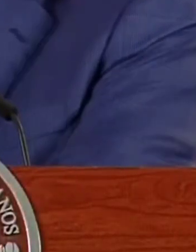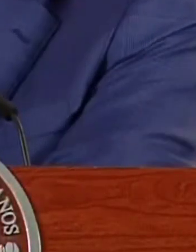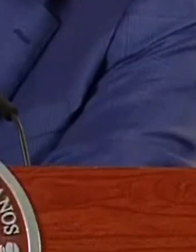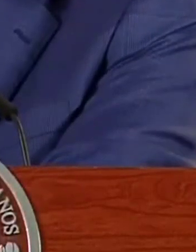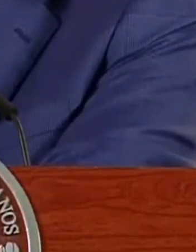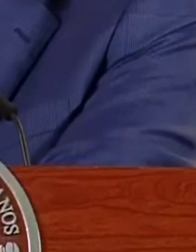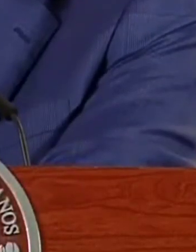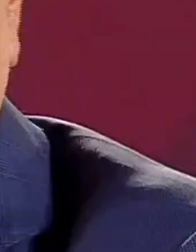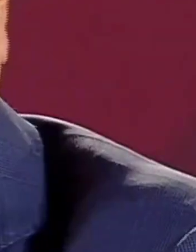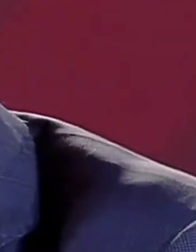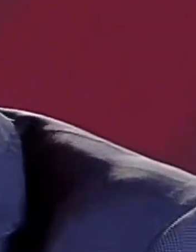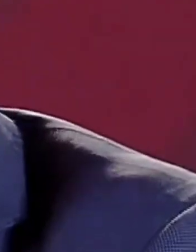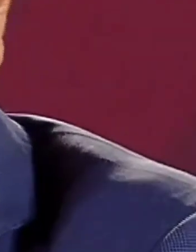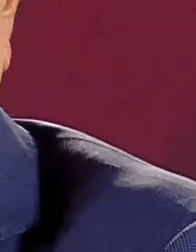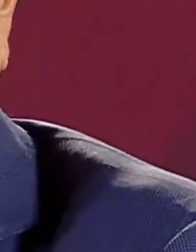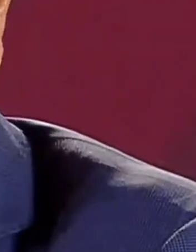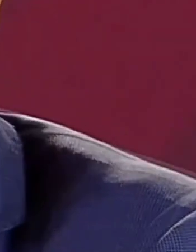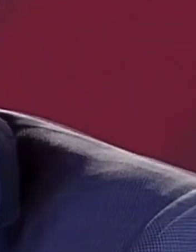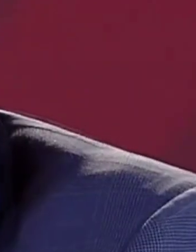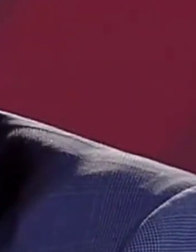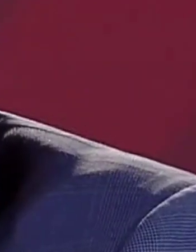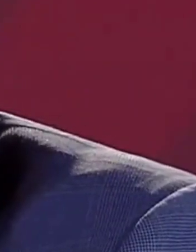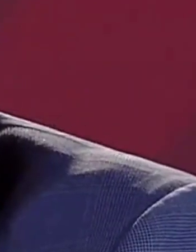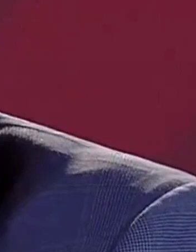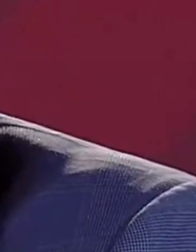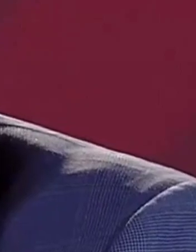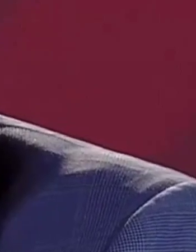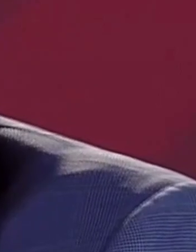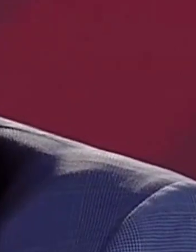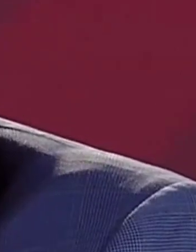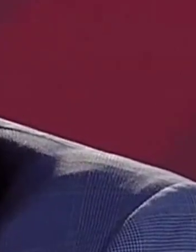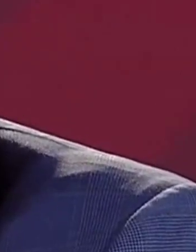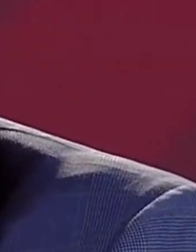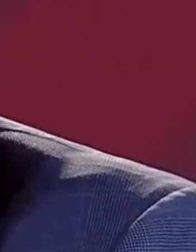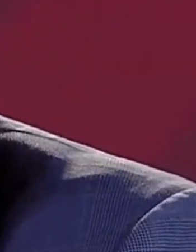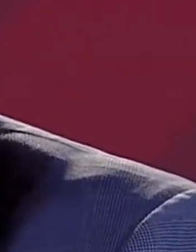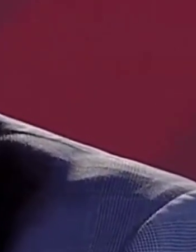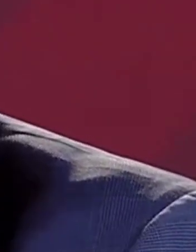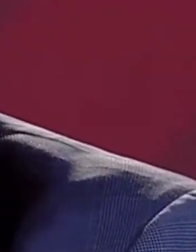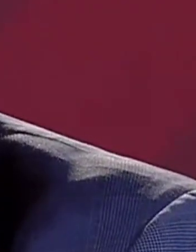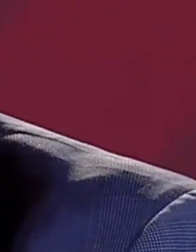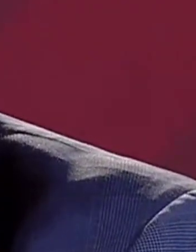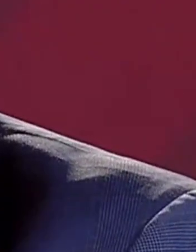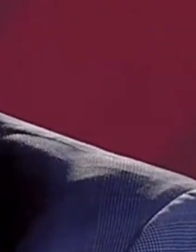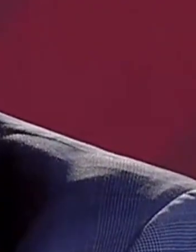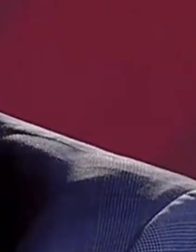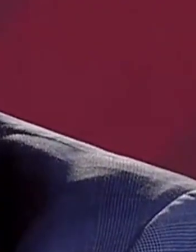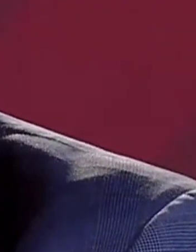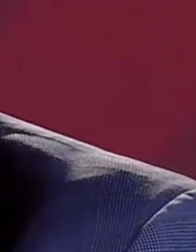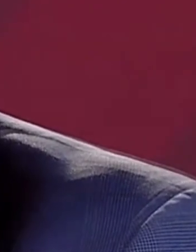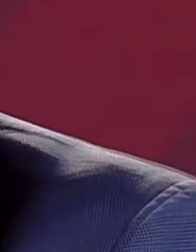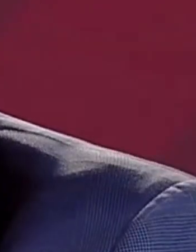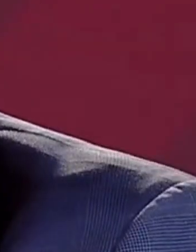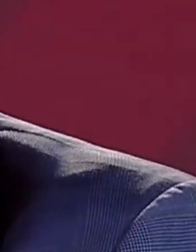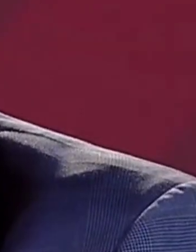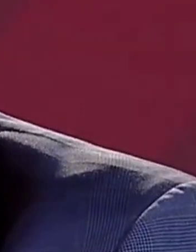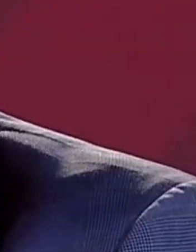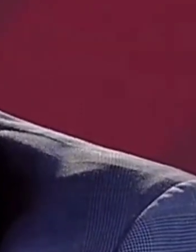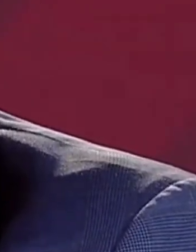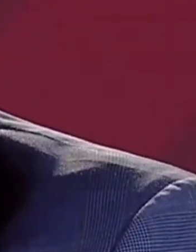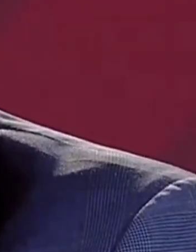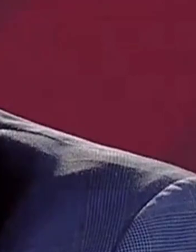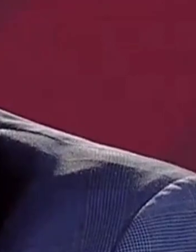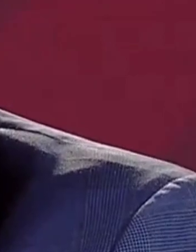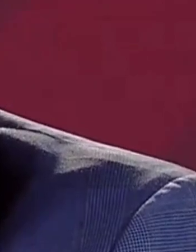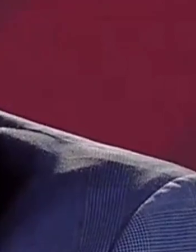este grave y lamentable problema de la sobredosis